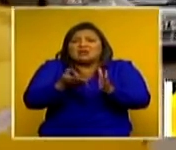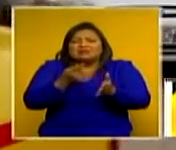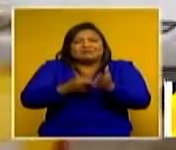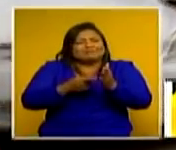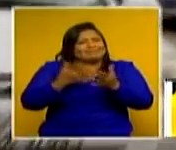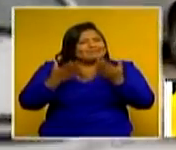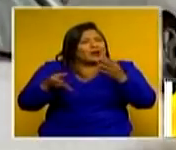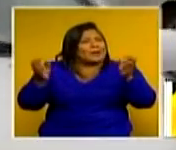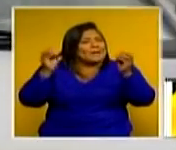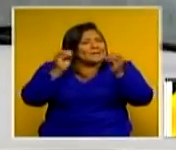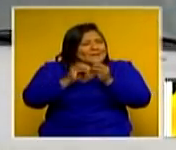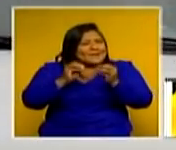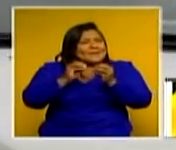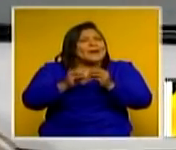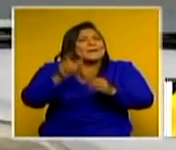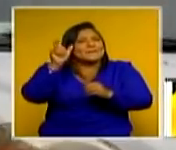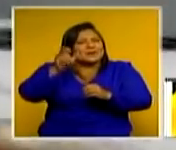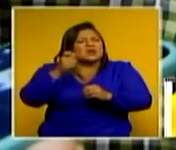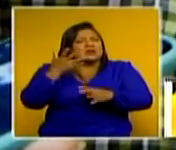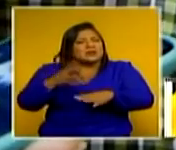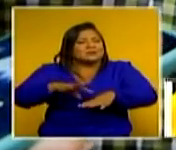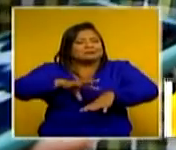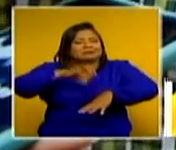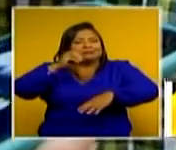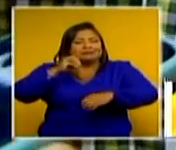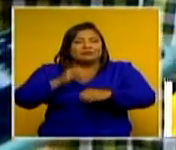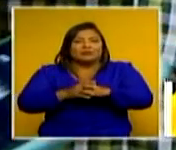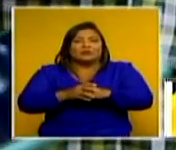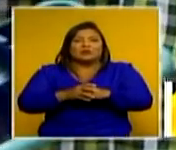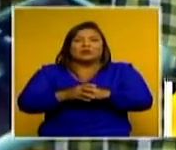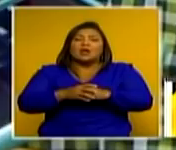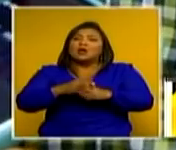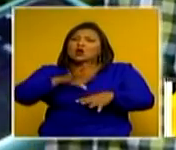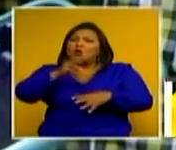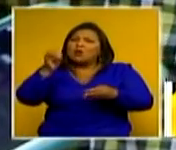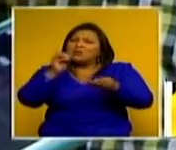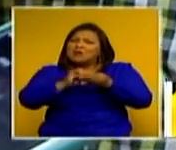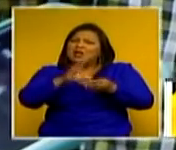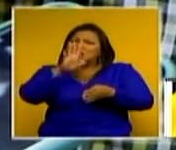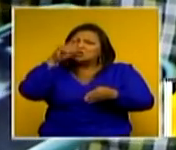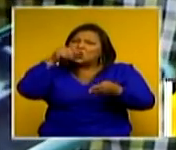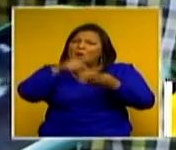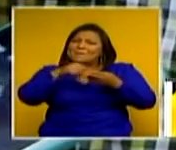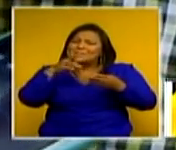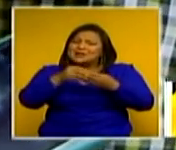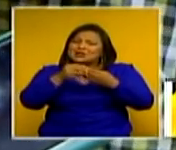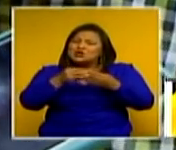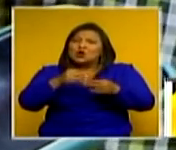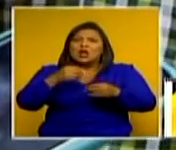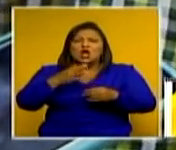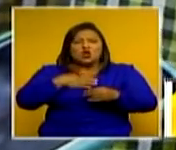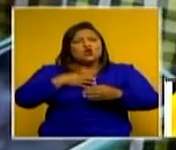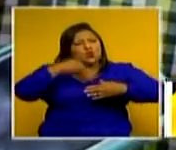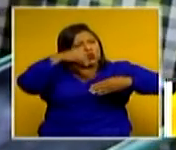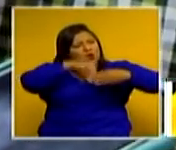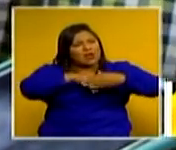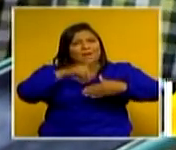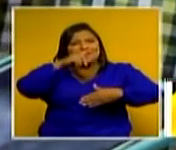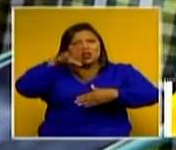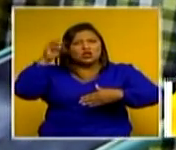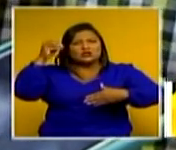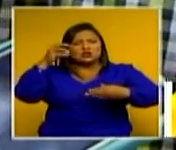fueron más personas los que los sometieron llevaron las yeguas sobre casi cinco mil dólares yo que era efectivo mil doscientos dólares